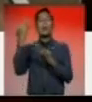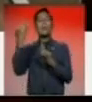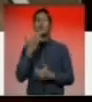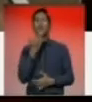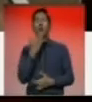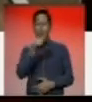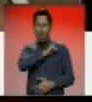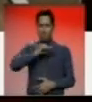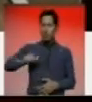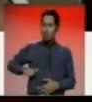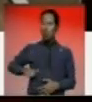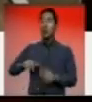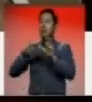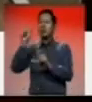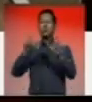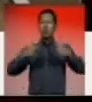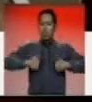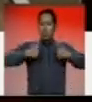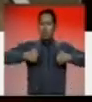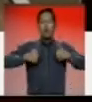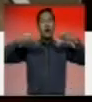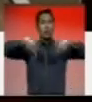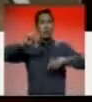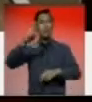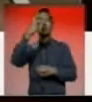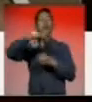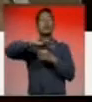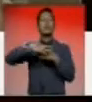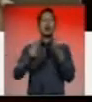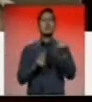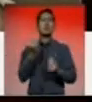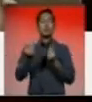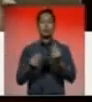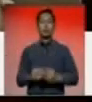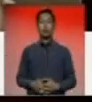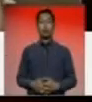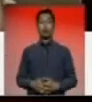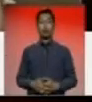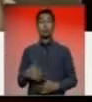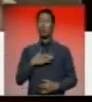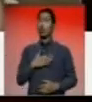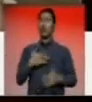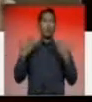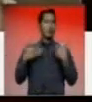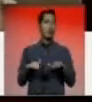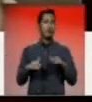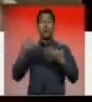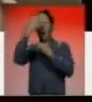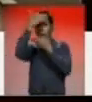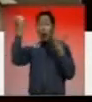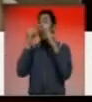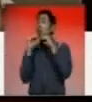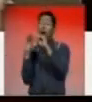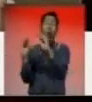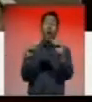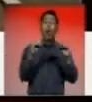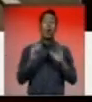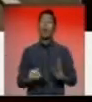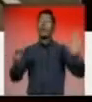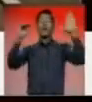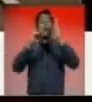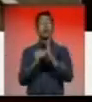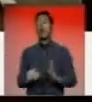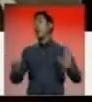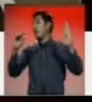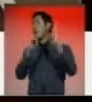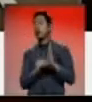la actitud también de los candidatos para esta segunda vuelta electoral yo ya estoy viendo que la cantaleta del fraude normalmente sale a flote y yo